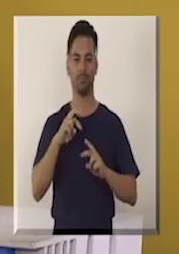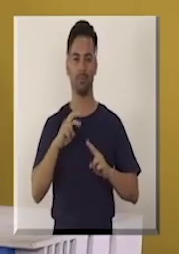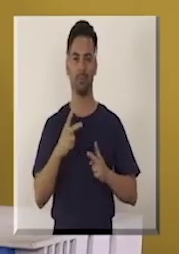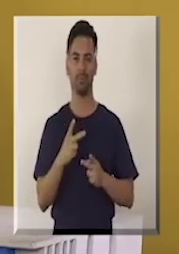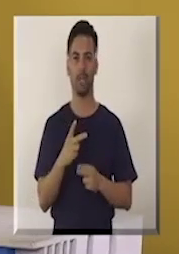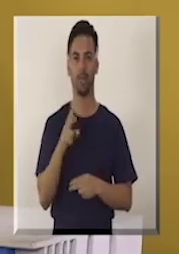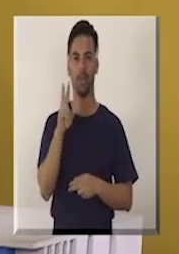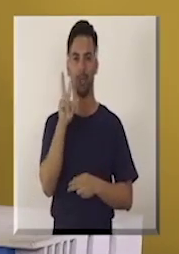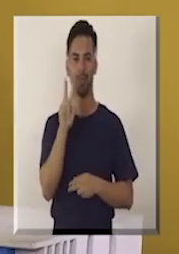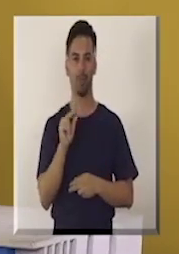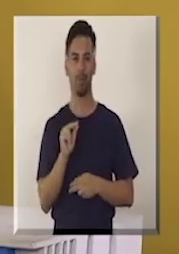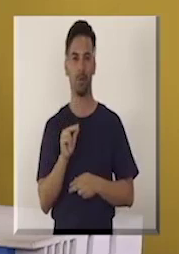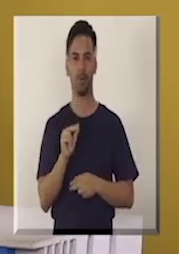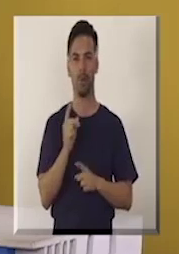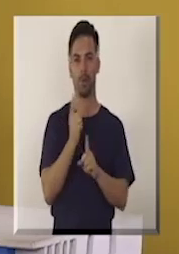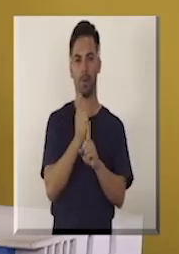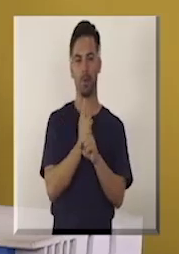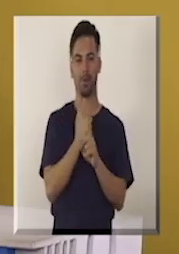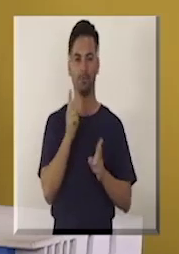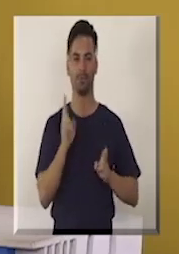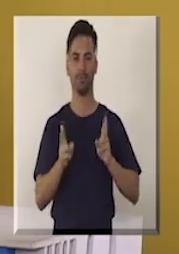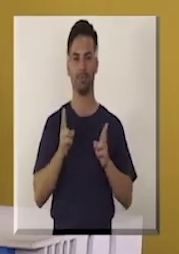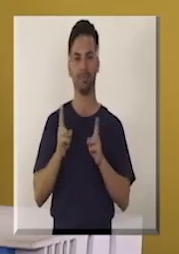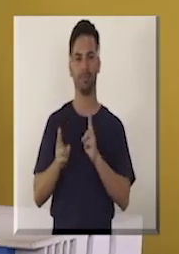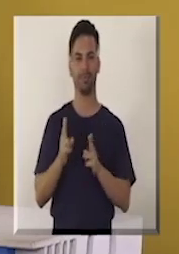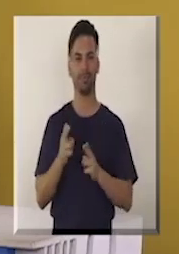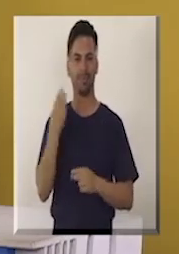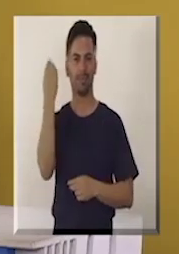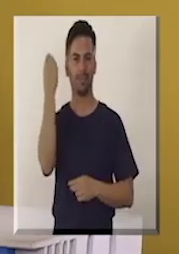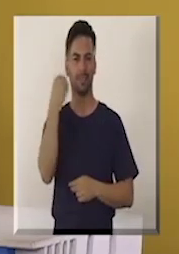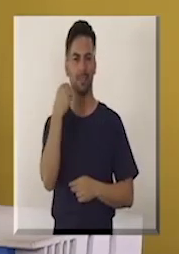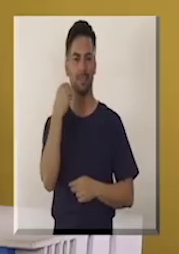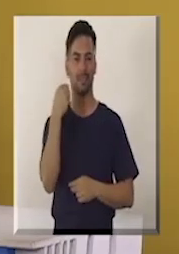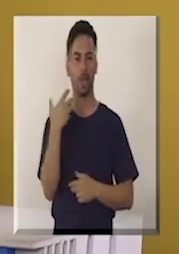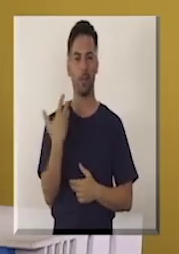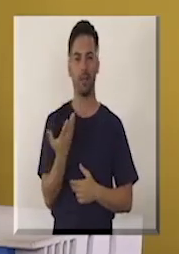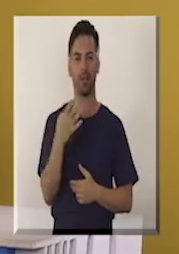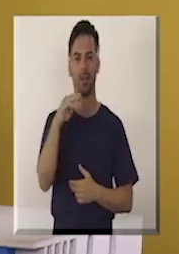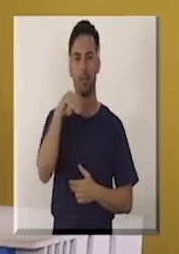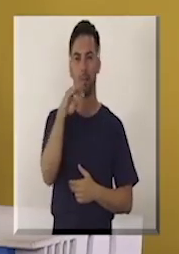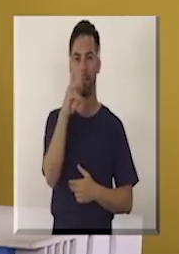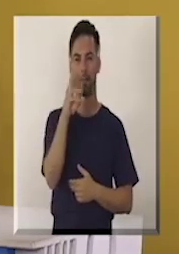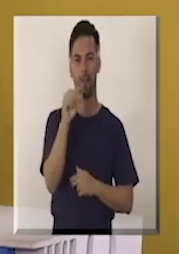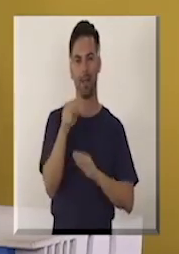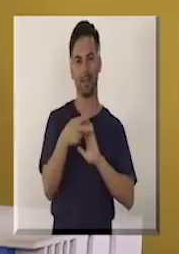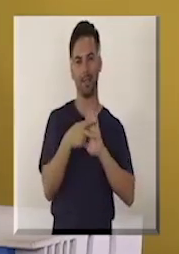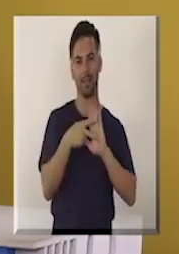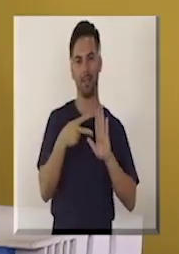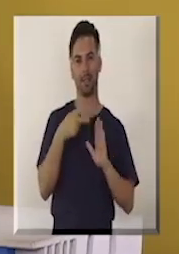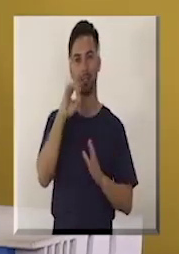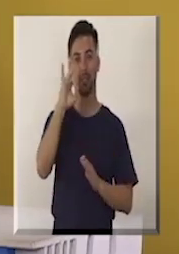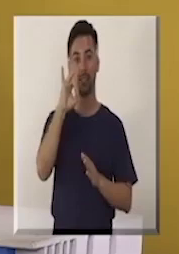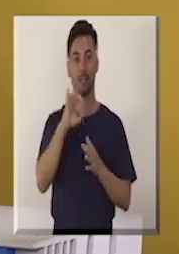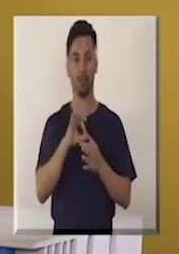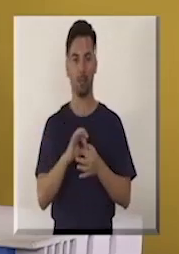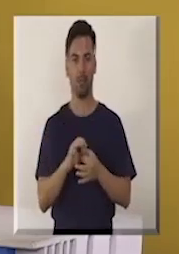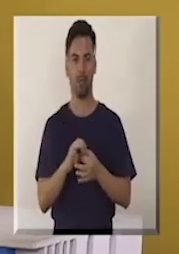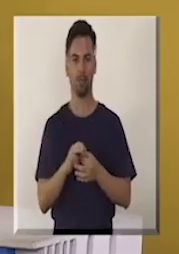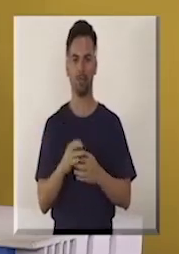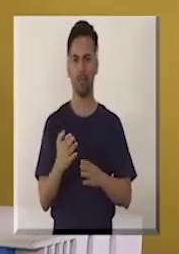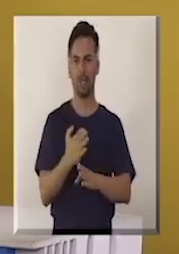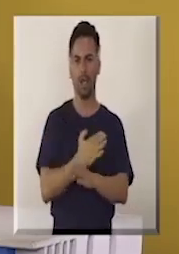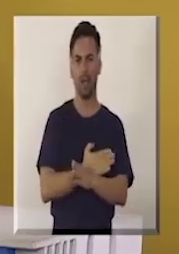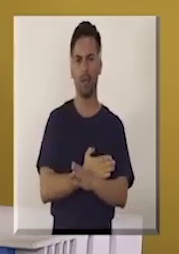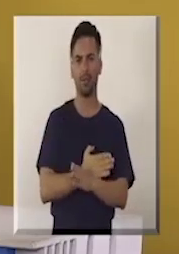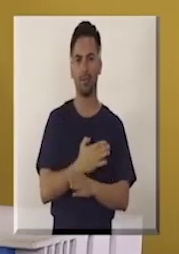orientación sobre los saberes de la matemática para séptimo grado. Pero antes debemos detenernos en conocer cuál